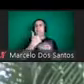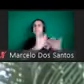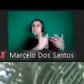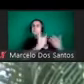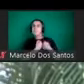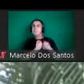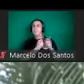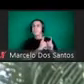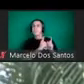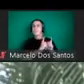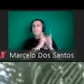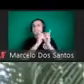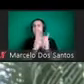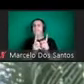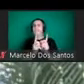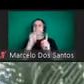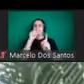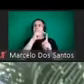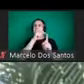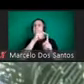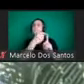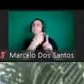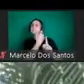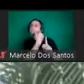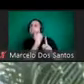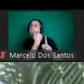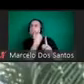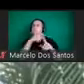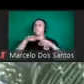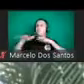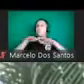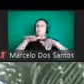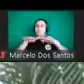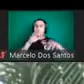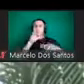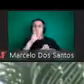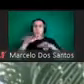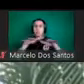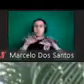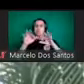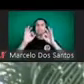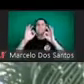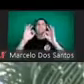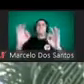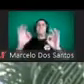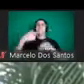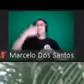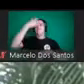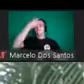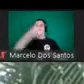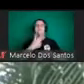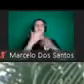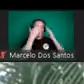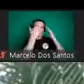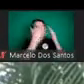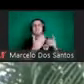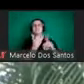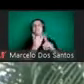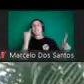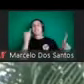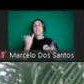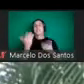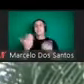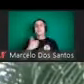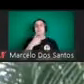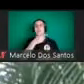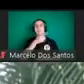estas son solamente algunas de las cosas que estamos haciendo en este momento de la mano de la Secretaría de la Función Pública.